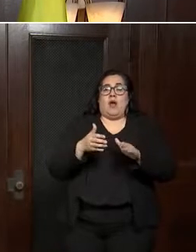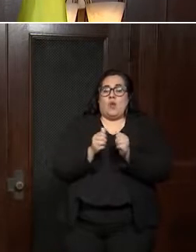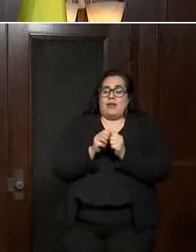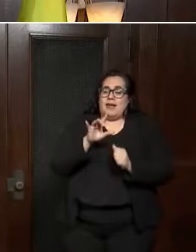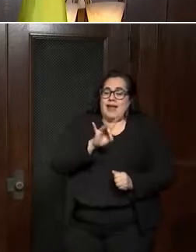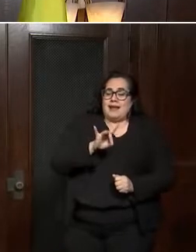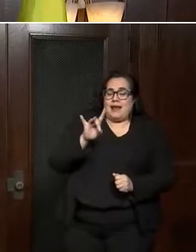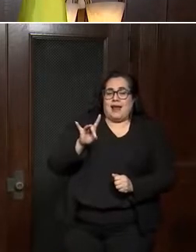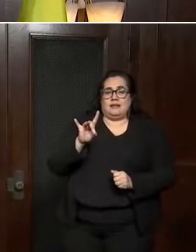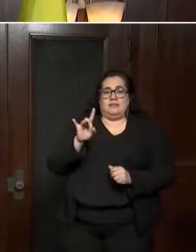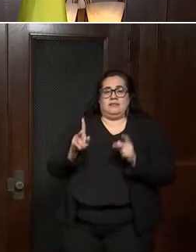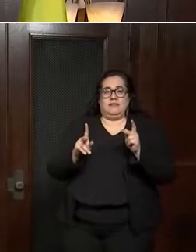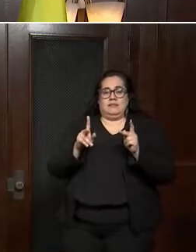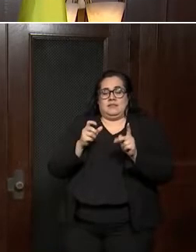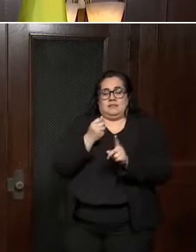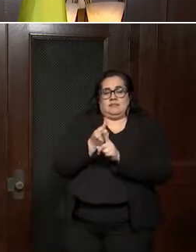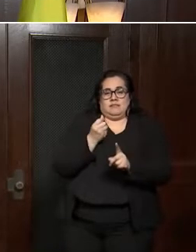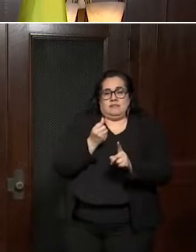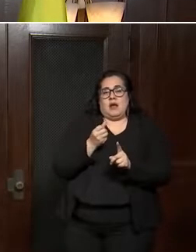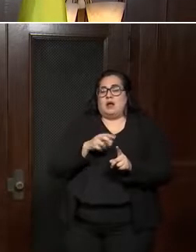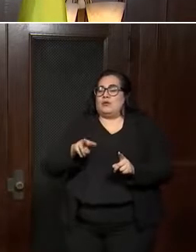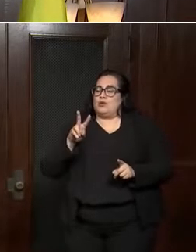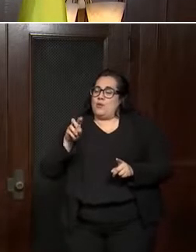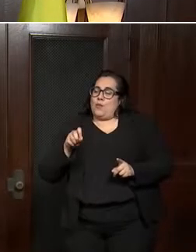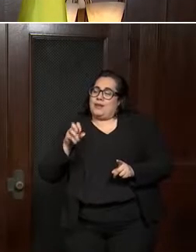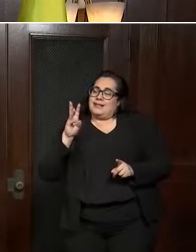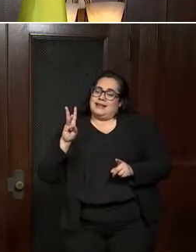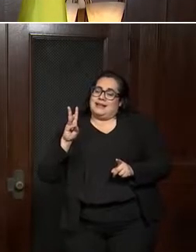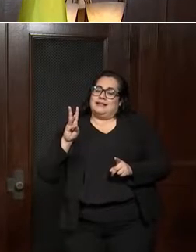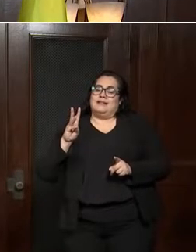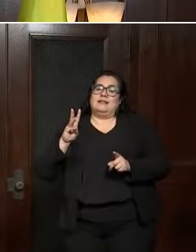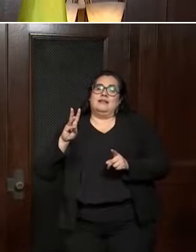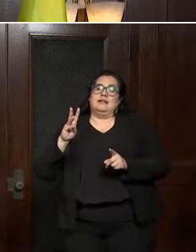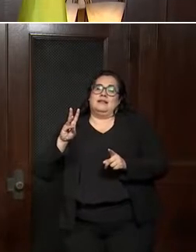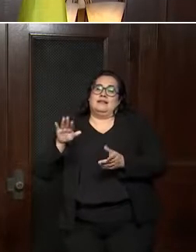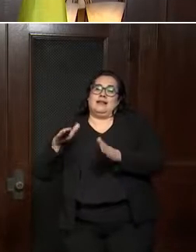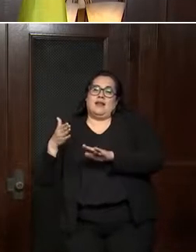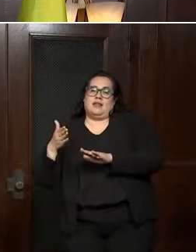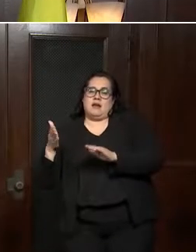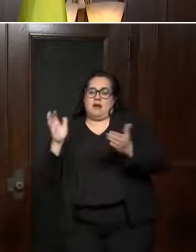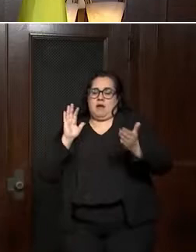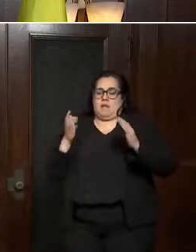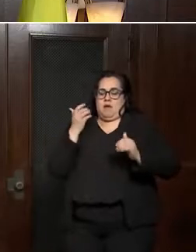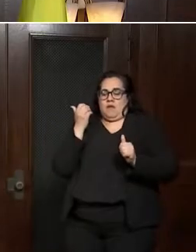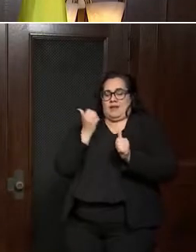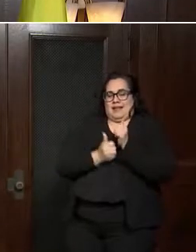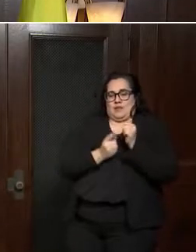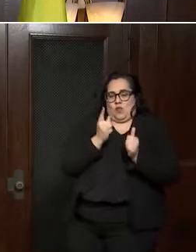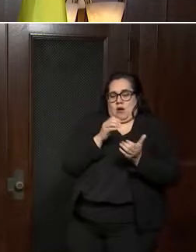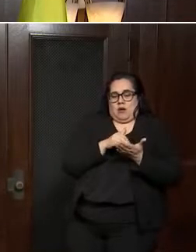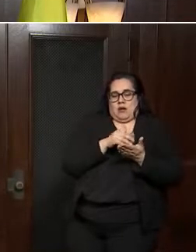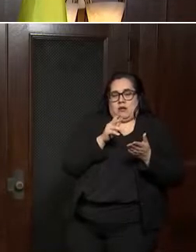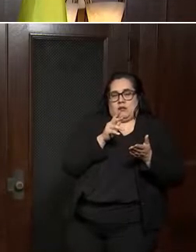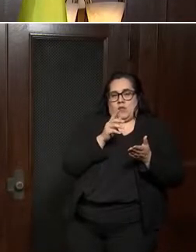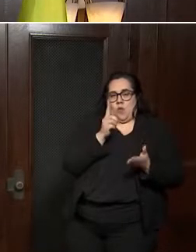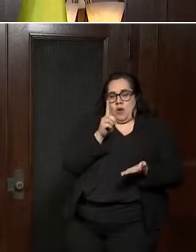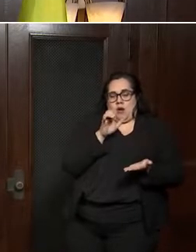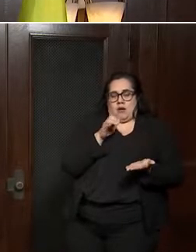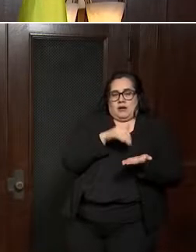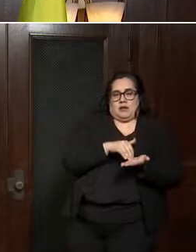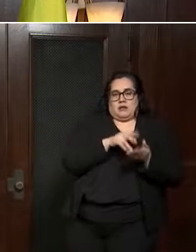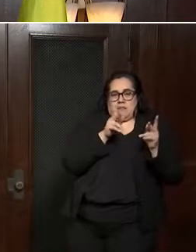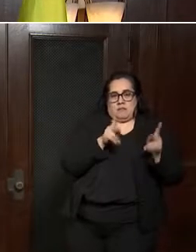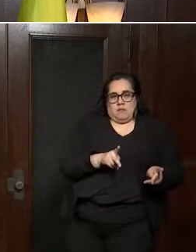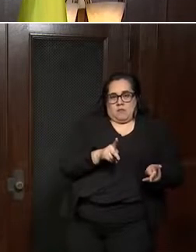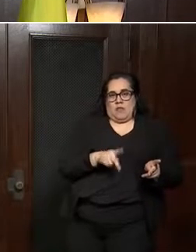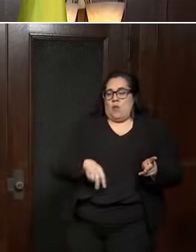88 casos y 2.6 muertes por cada 100,000 personas. Por